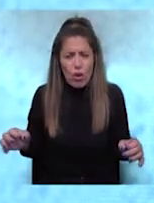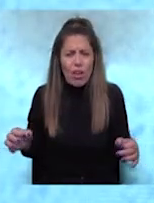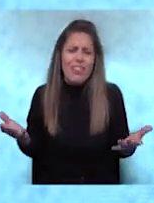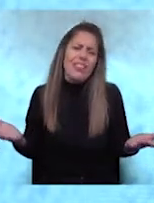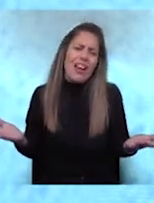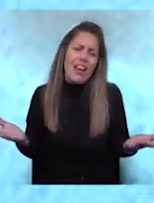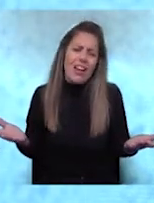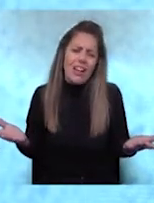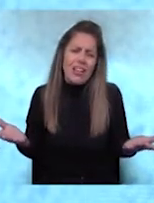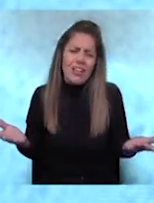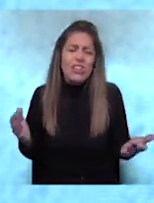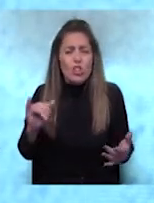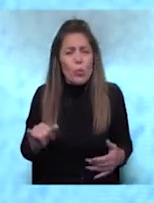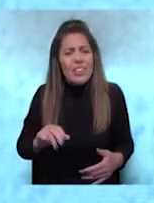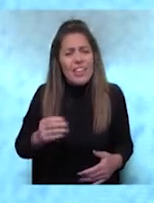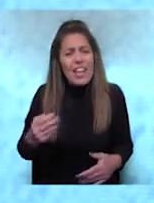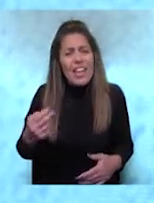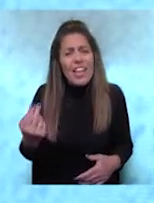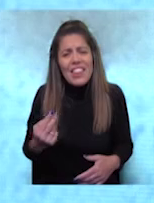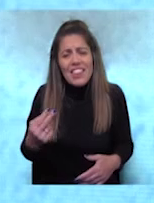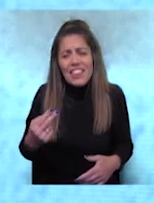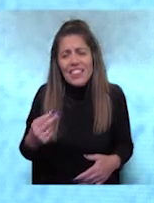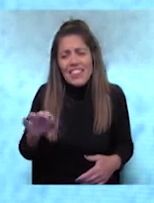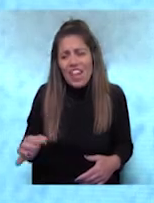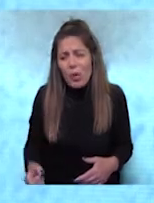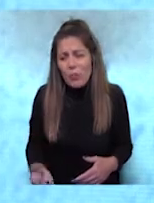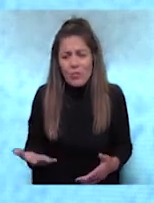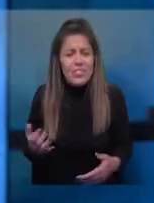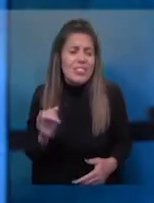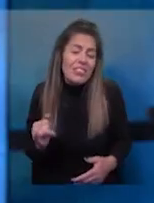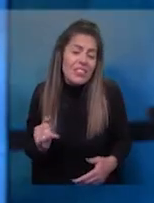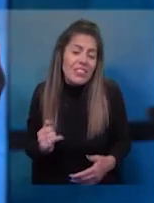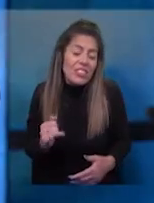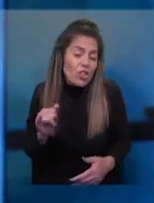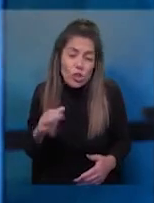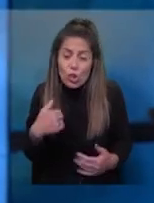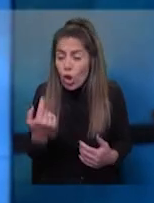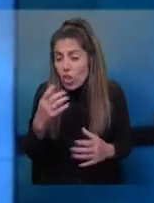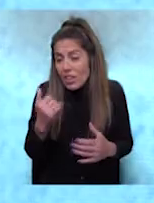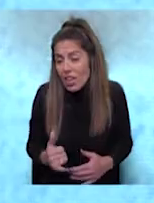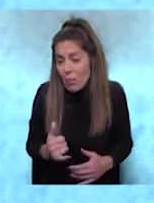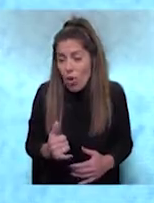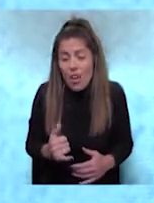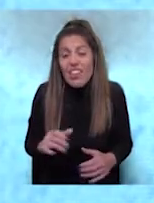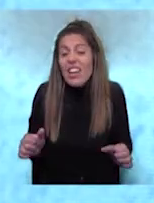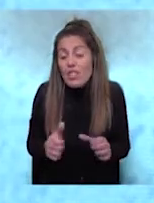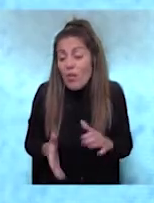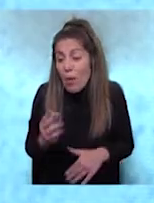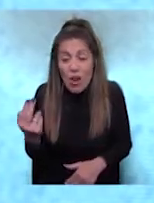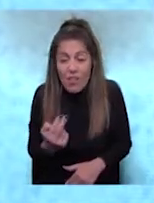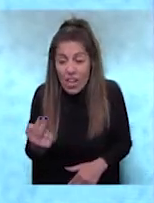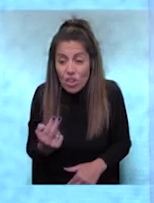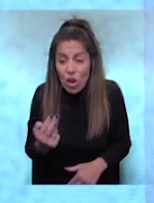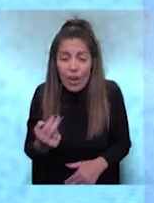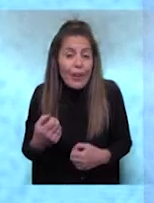¿Tuviste diarrea? Sí. ¿Cómo tenemos todo? Un día sí, otro también. ¿Y qué hacemos? Vamos al baño. Y no dejo ir a trabajar. O me quejo, no.